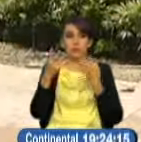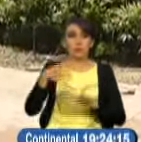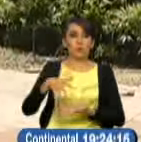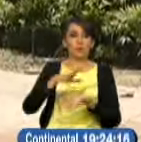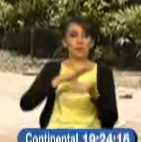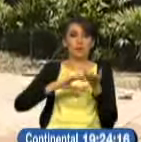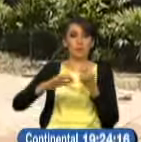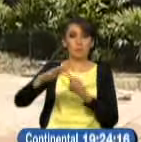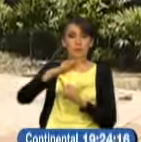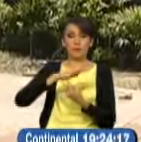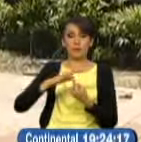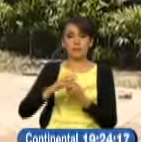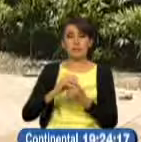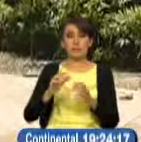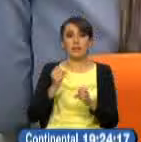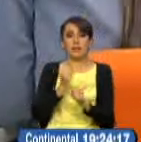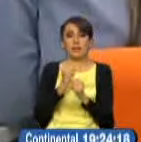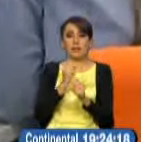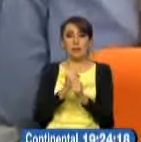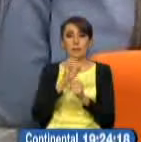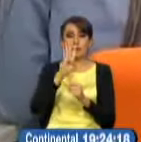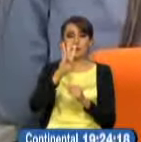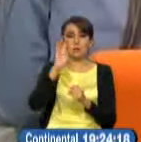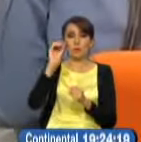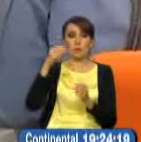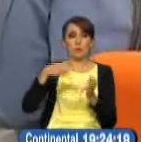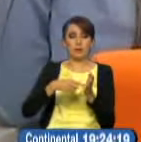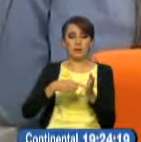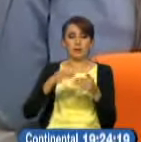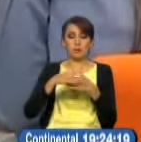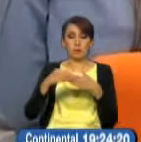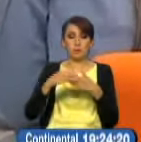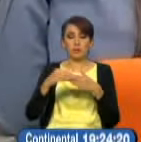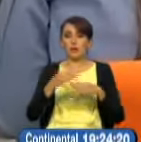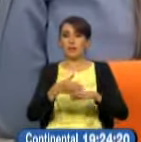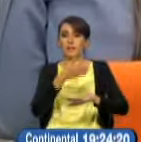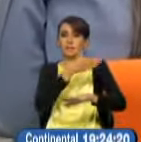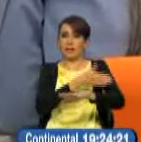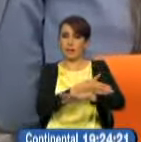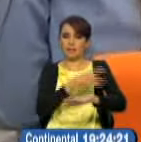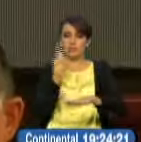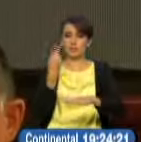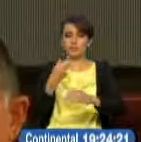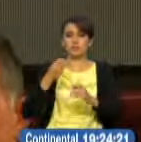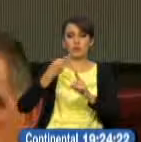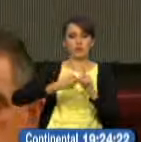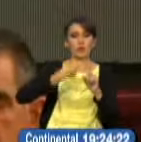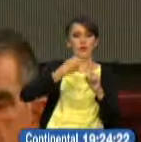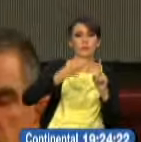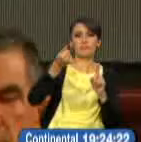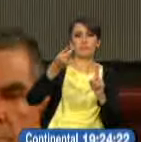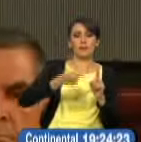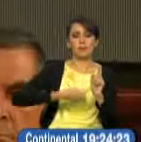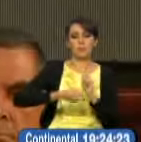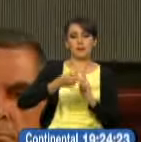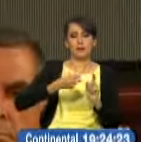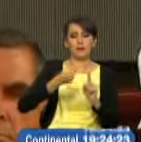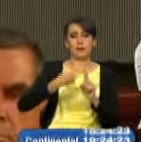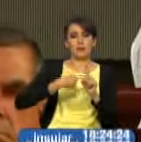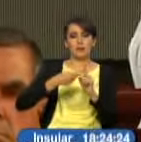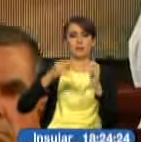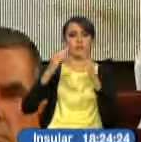602 funcionarios y un ahorro de $40,000 mensuales, que antes se iban en arriendos. Lo público puede ser